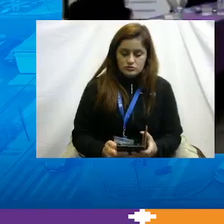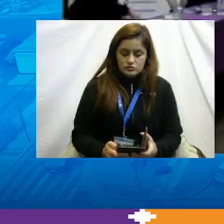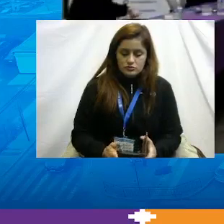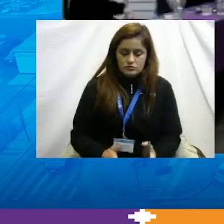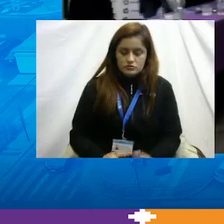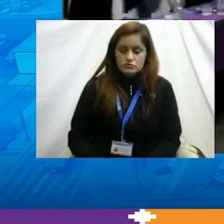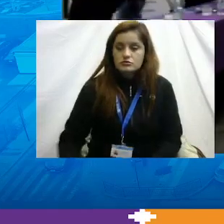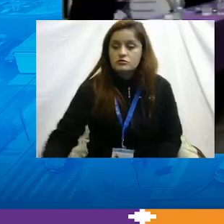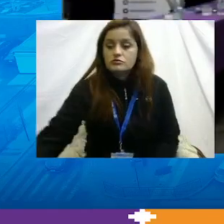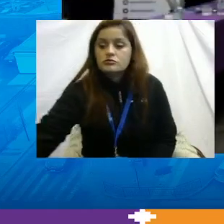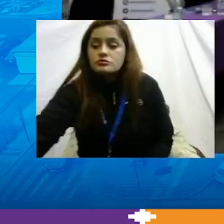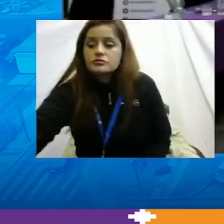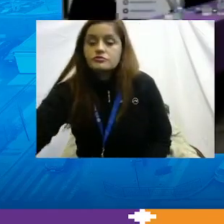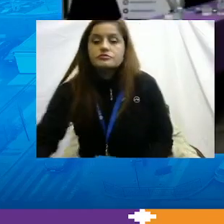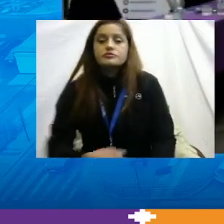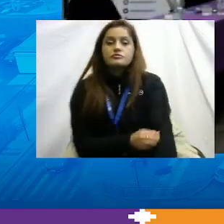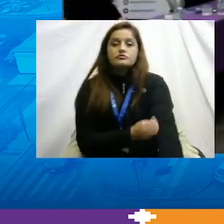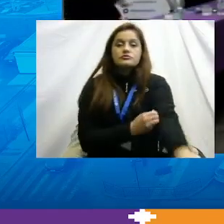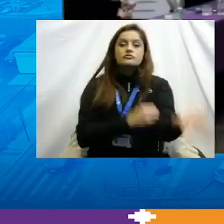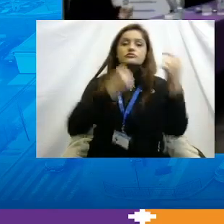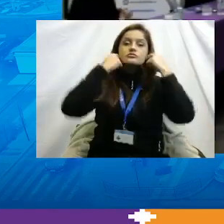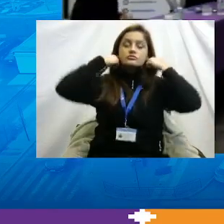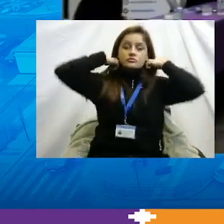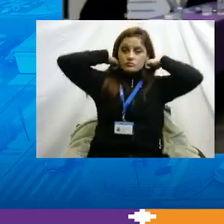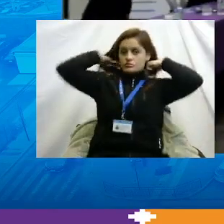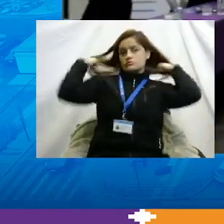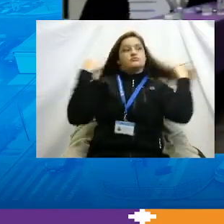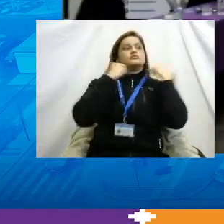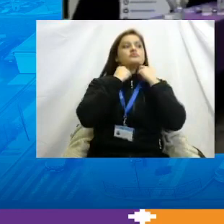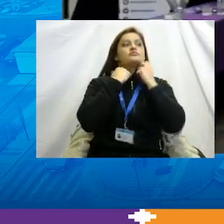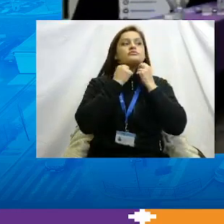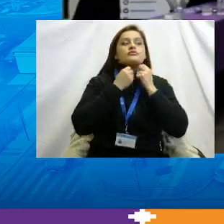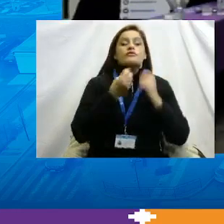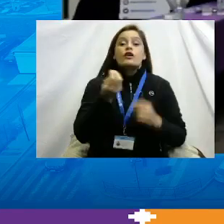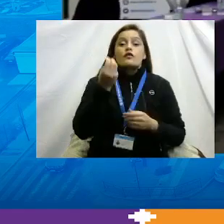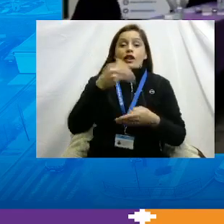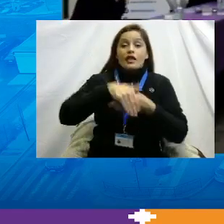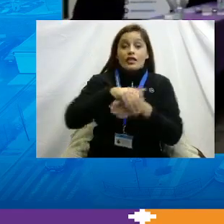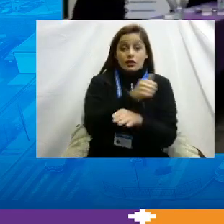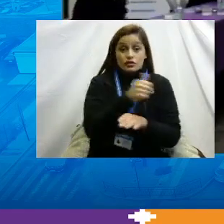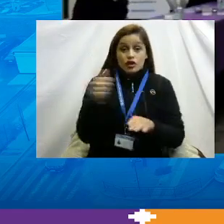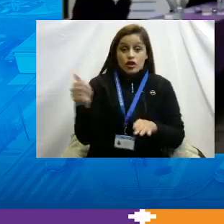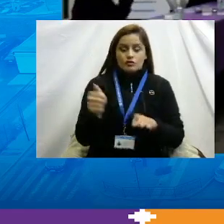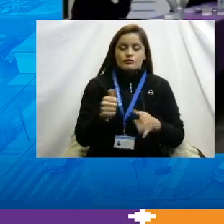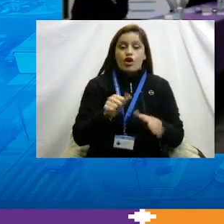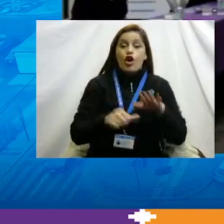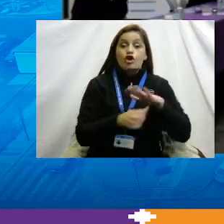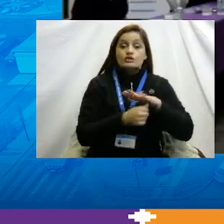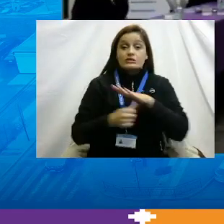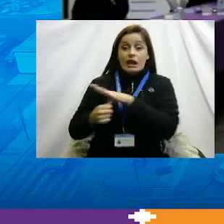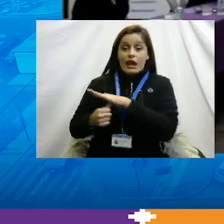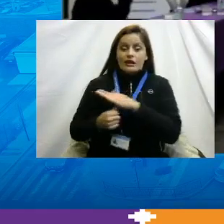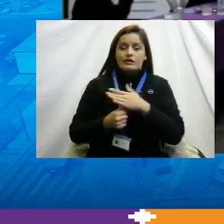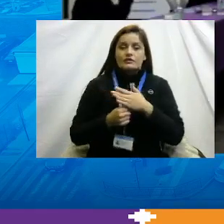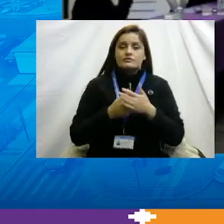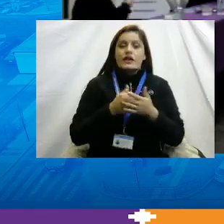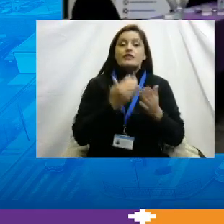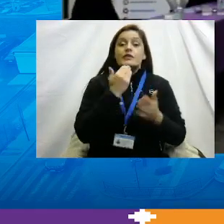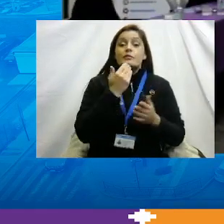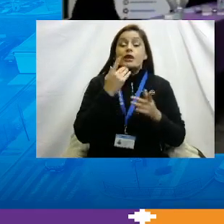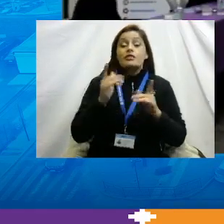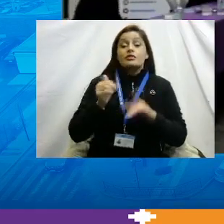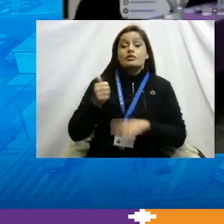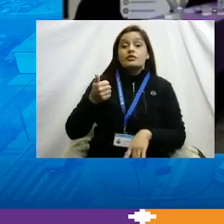Buenas tardes a todas y todos, concejales, secretario municipal, directoras, directores, a funcionarios y